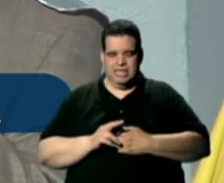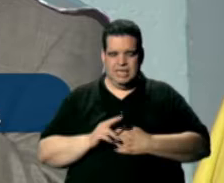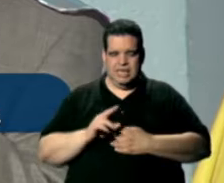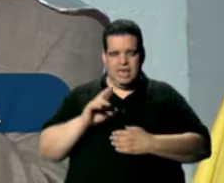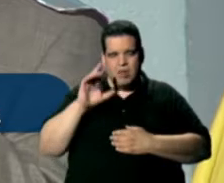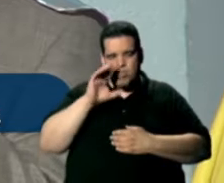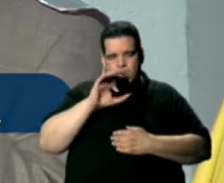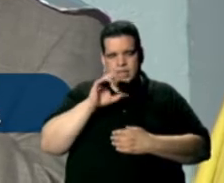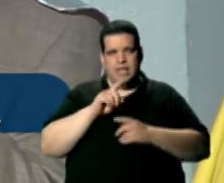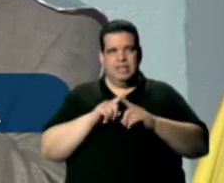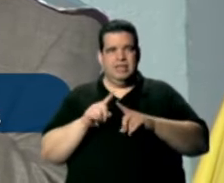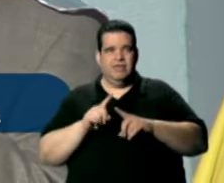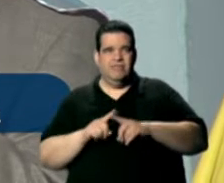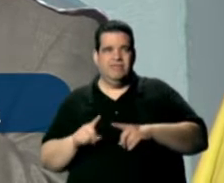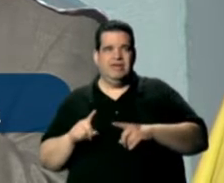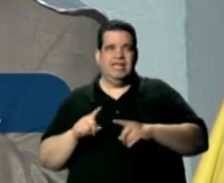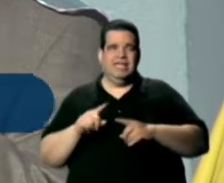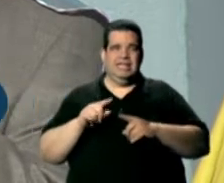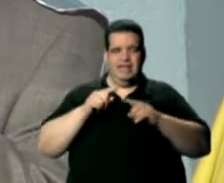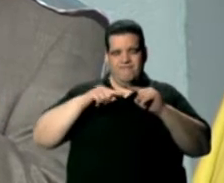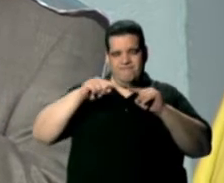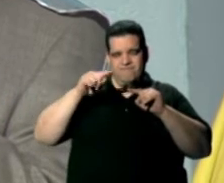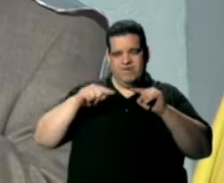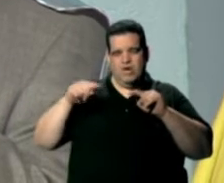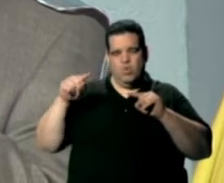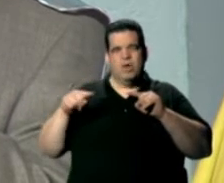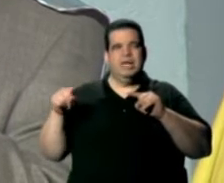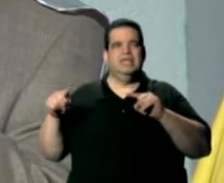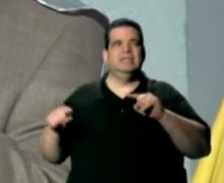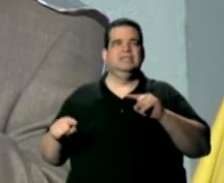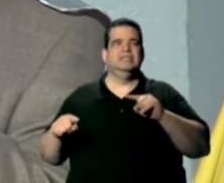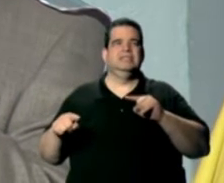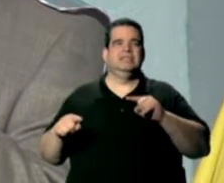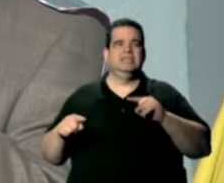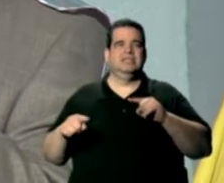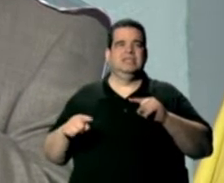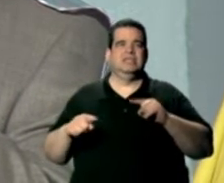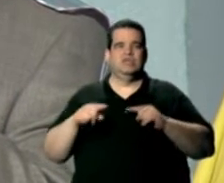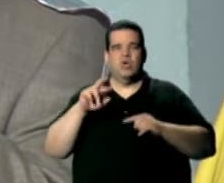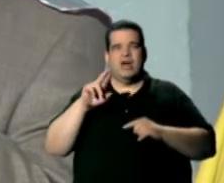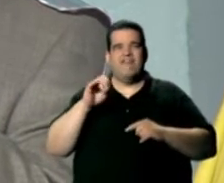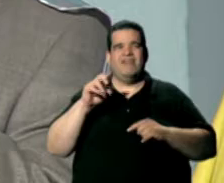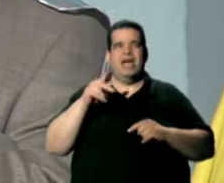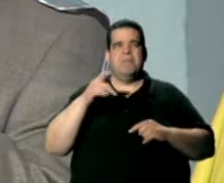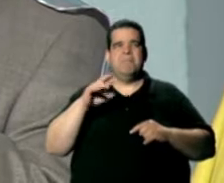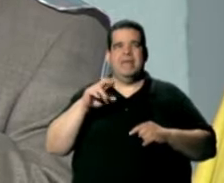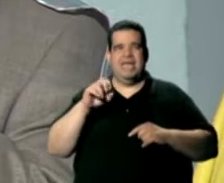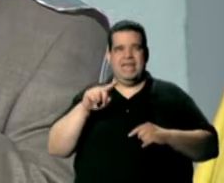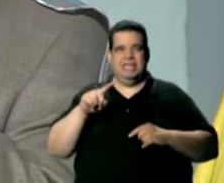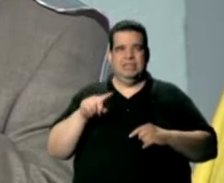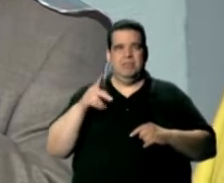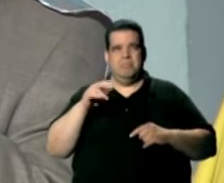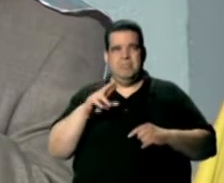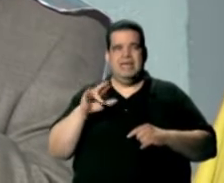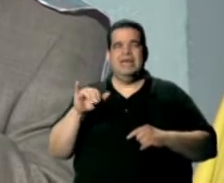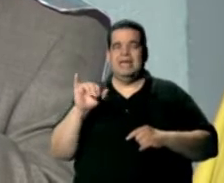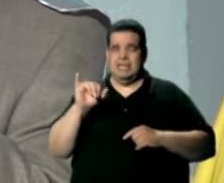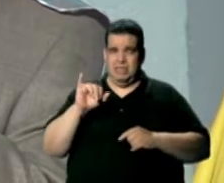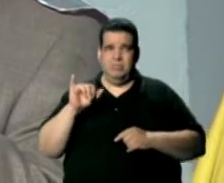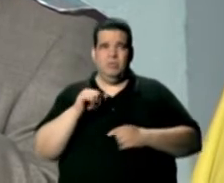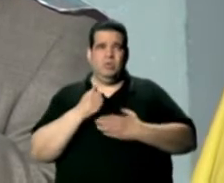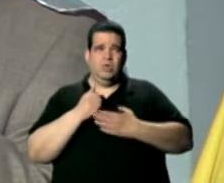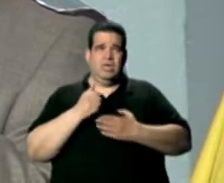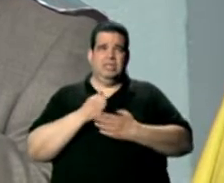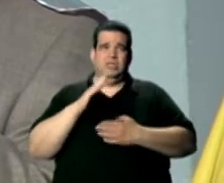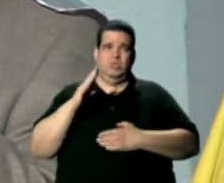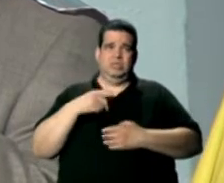de canales de frecuencias para que fuera al aire, el señor Rafael Pérez Perry tuvo que ver mucho también, y que casi nunca se